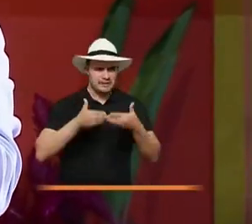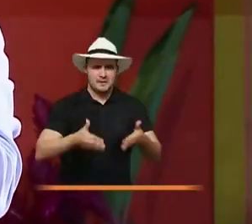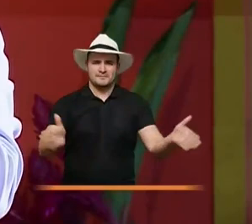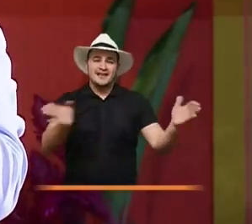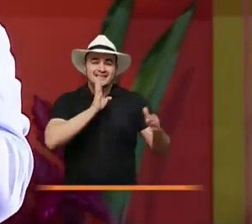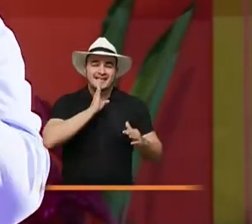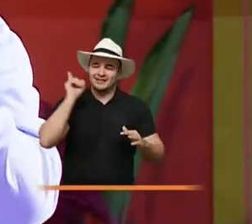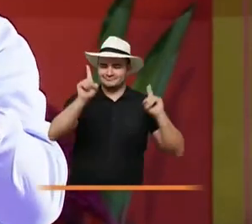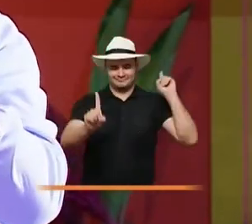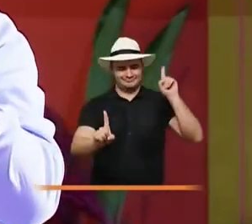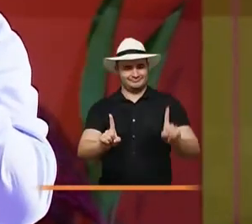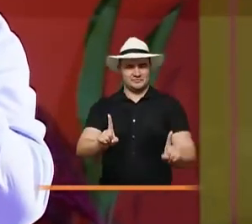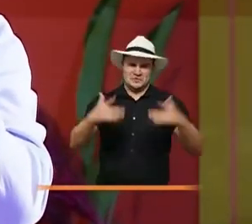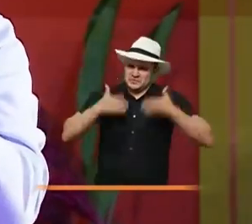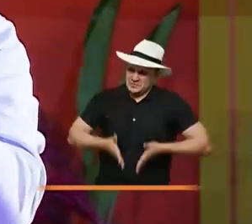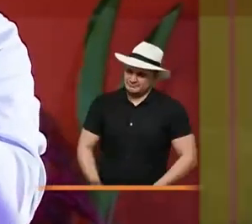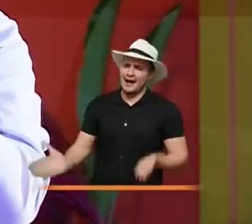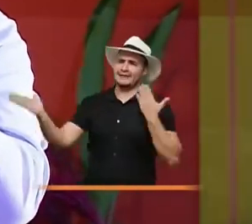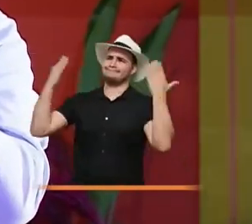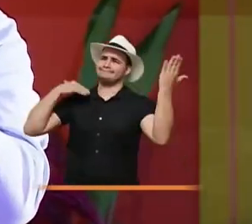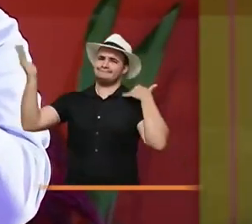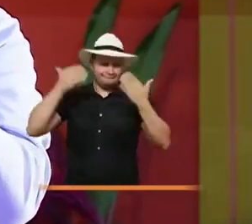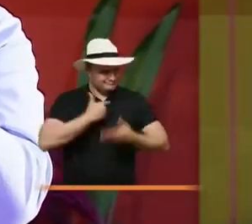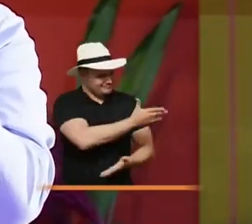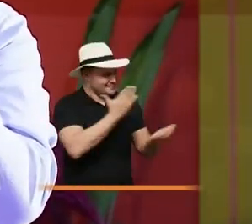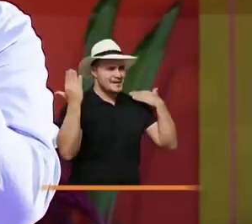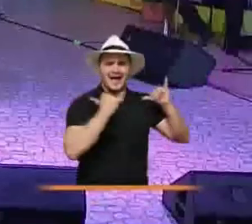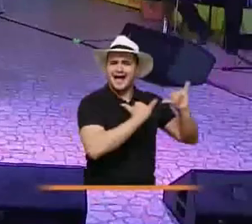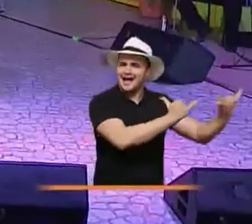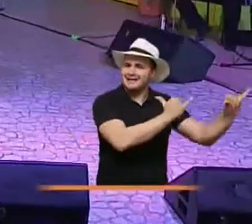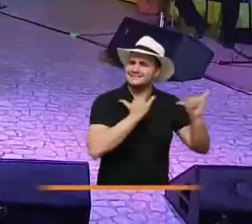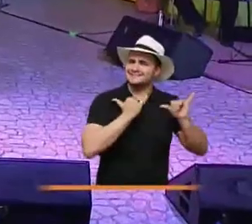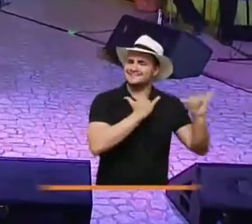montañeros de granada y de santuario